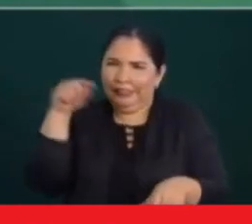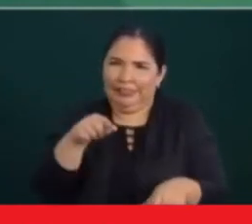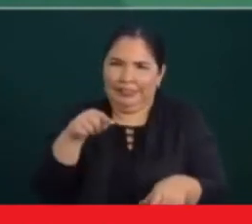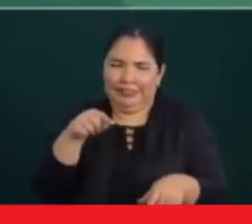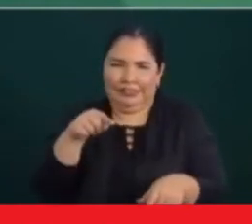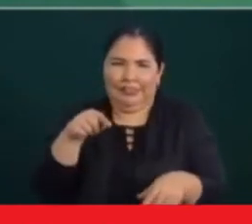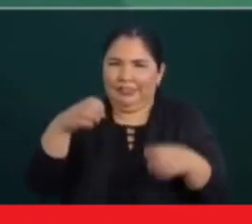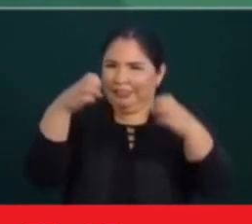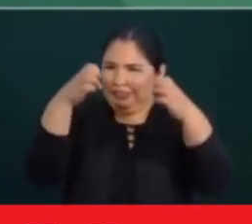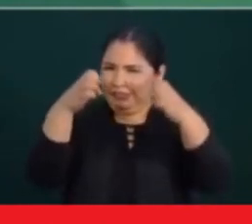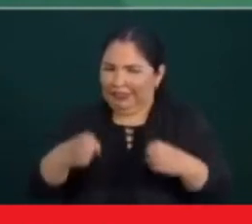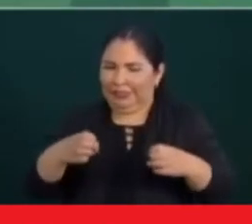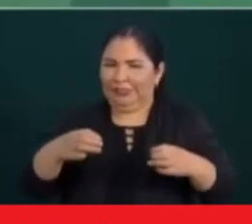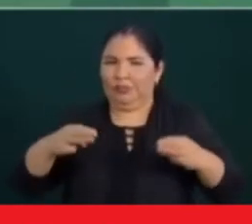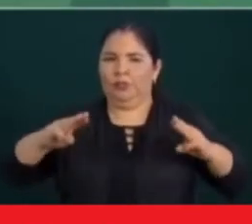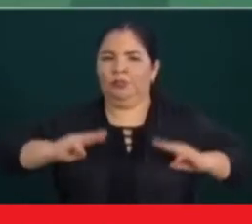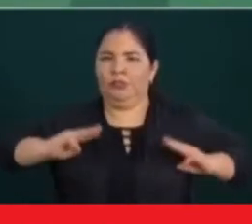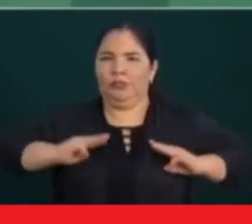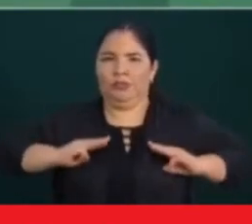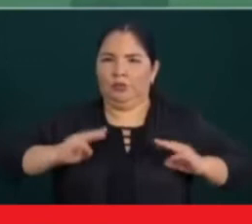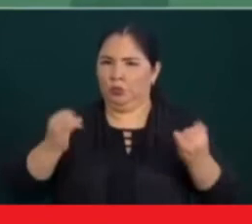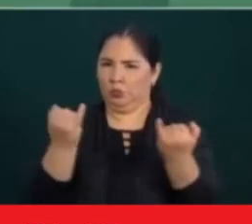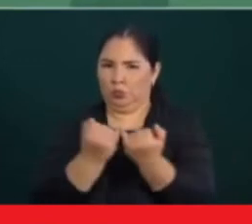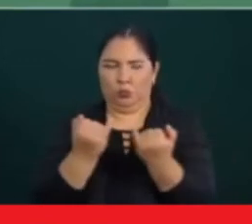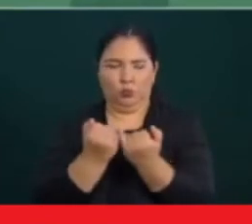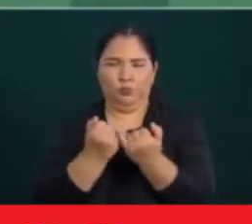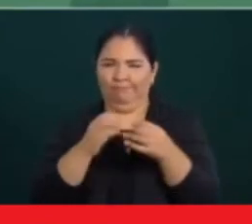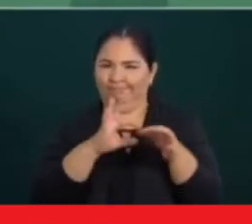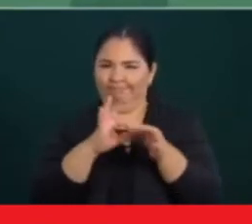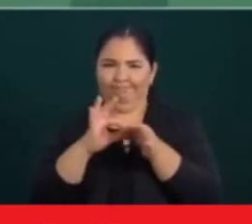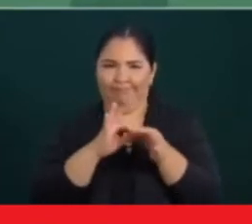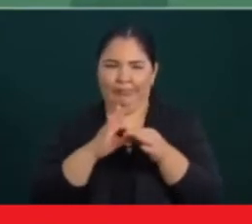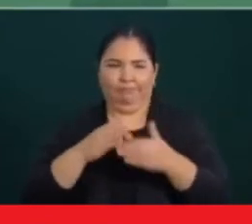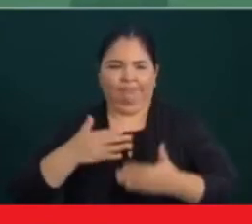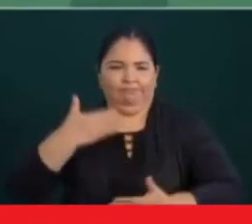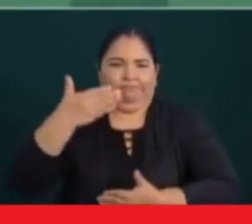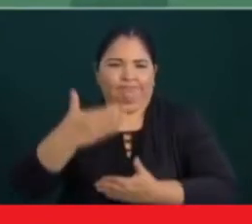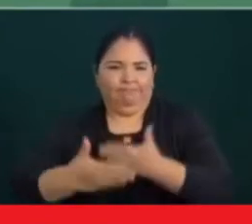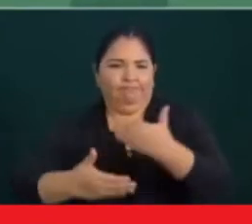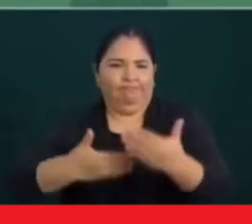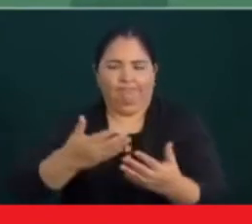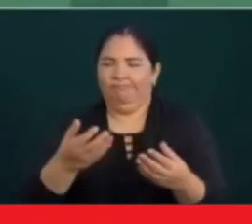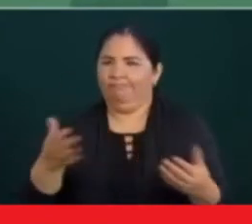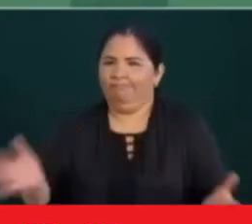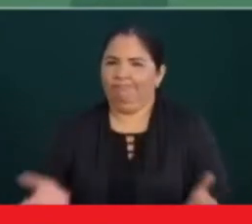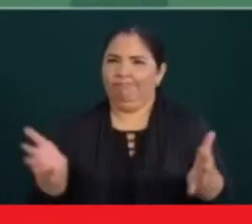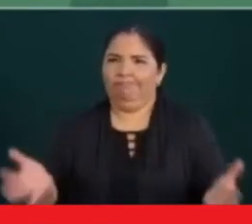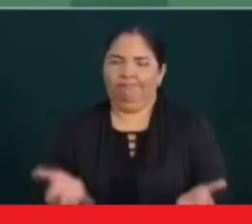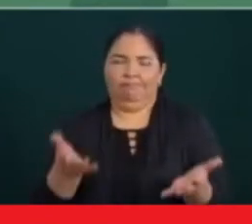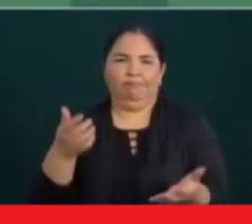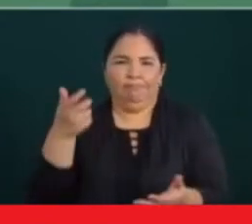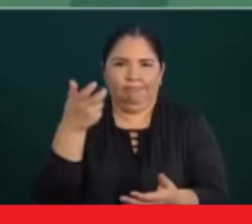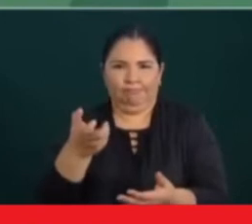está en las Fuerzas Armadas. Se está avanzando mucho en